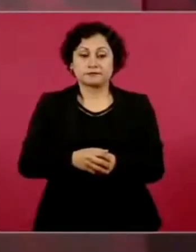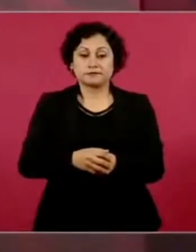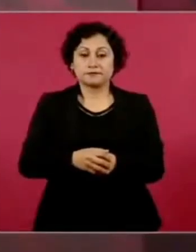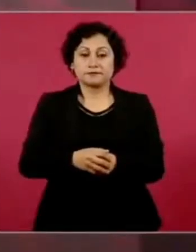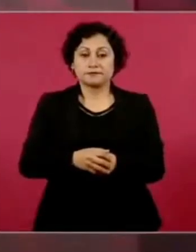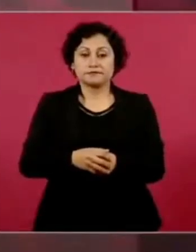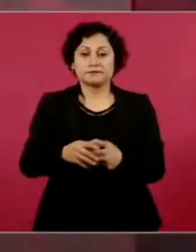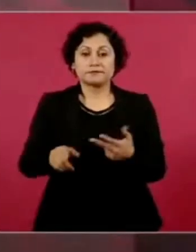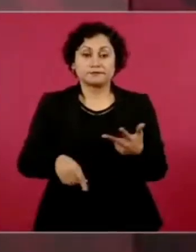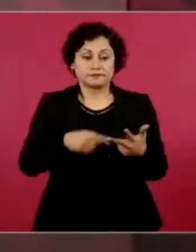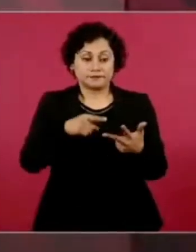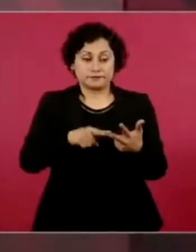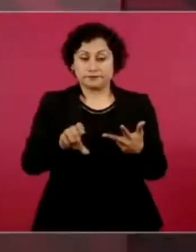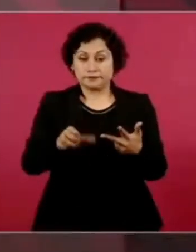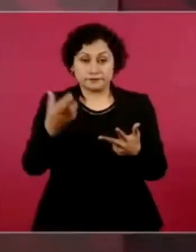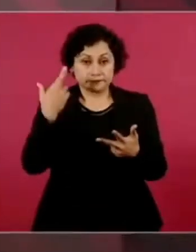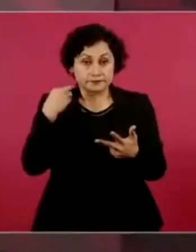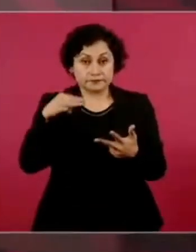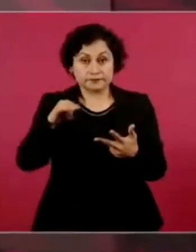Radio Mil,